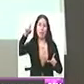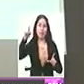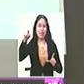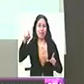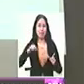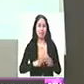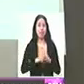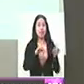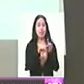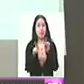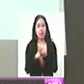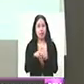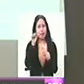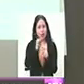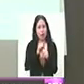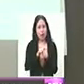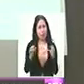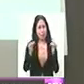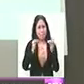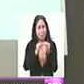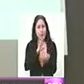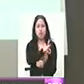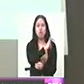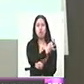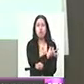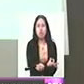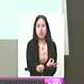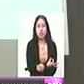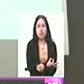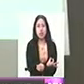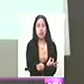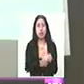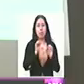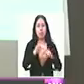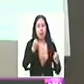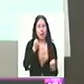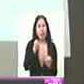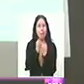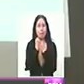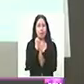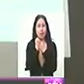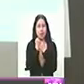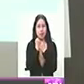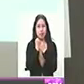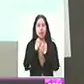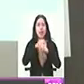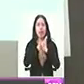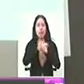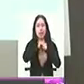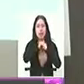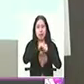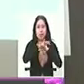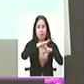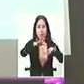Además, trabajar con mayor fuerza para para el aumento de casos recuperados